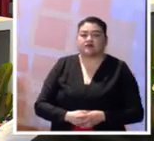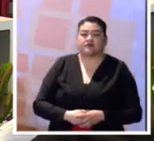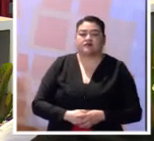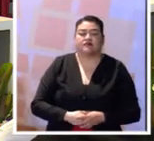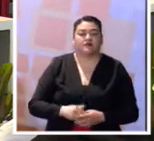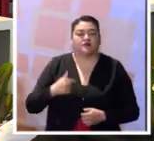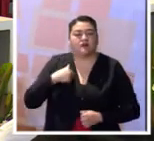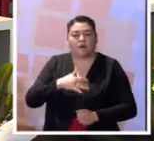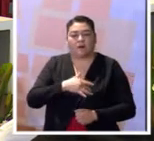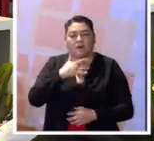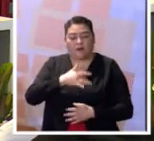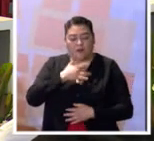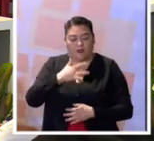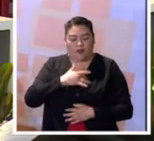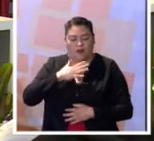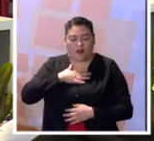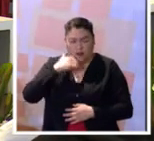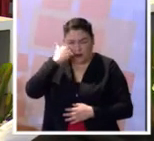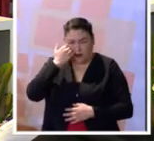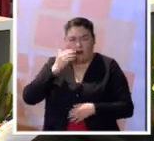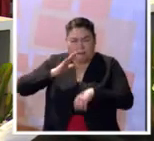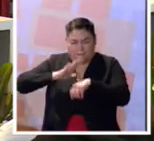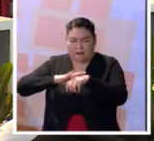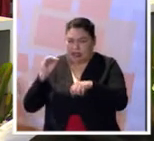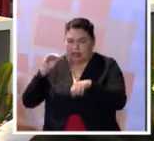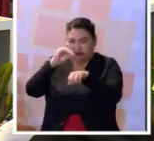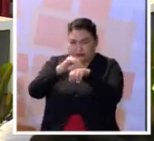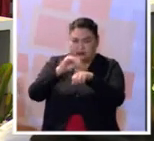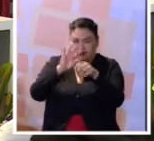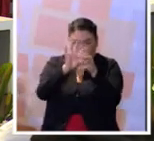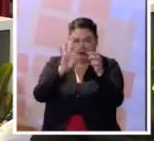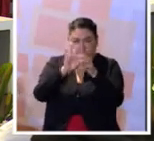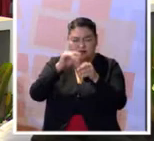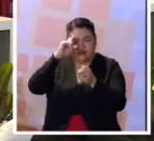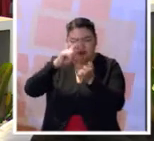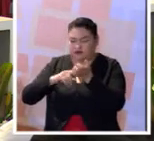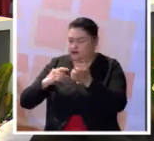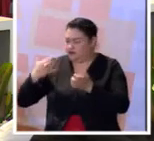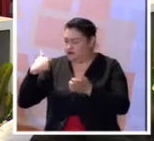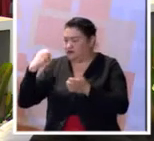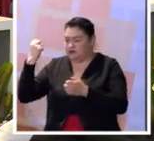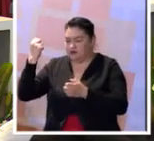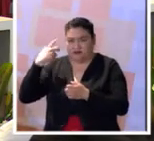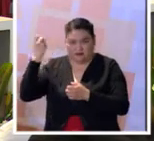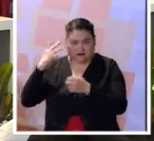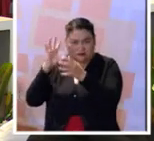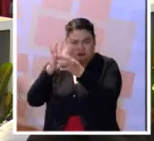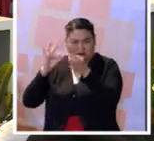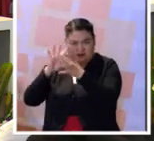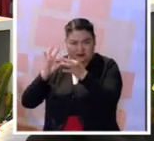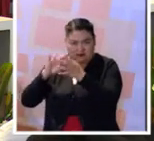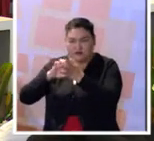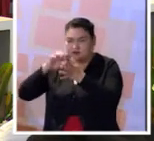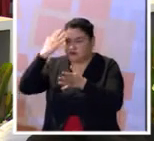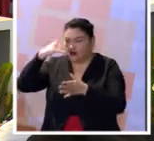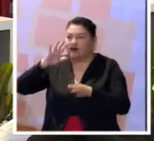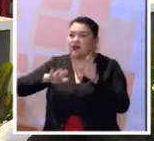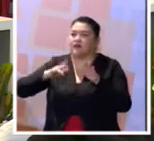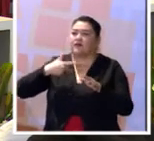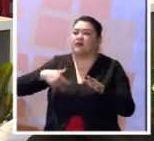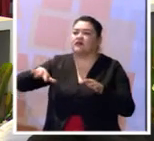Yo quisiera, bueno, introducir un punto. Me parece, lo hablábamos en la presentación anterior, muchas veces los problemas de